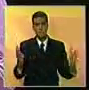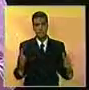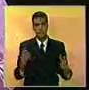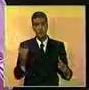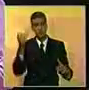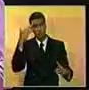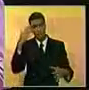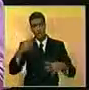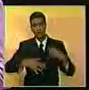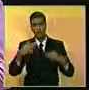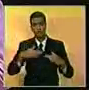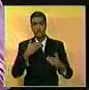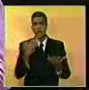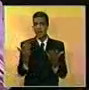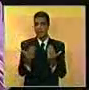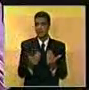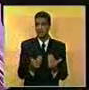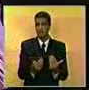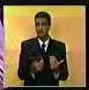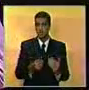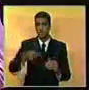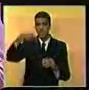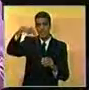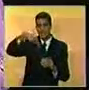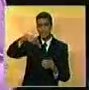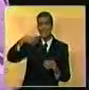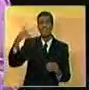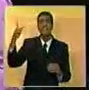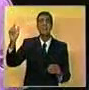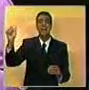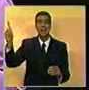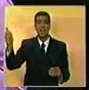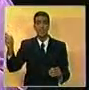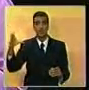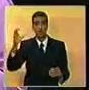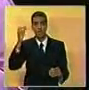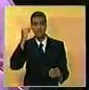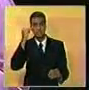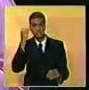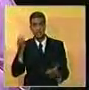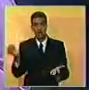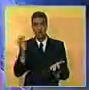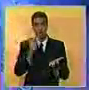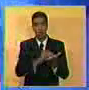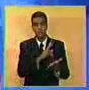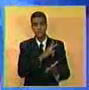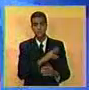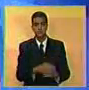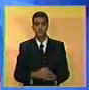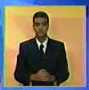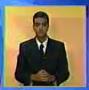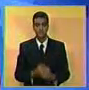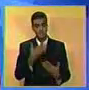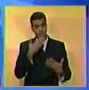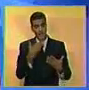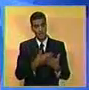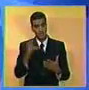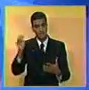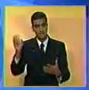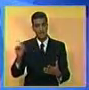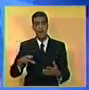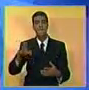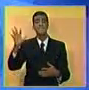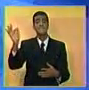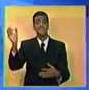presuntas irregularidades en la adquisición de taladros chinos. Esa es toda la información, volvemos nuevamente con ustedes. Gracias, Miriam. Para